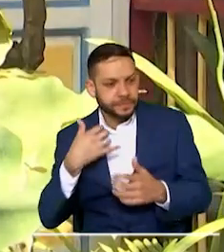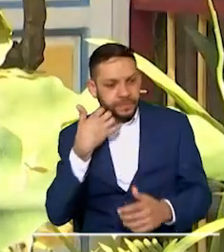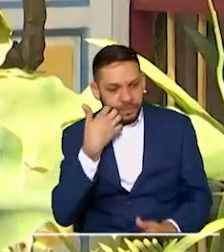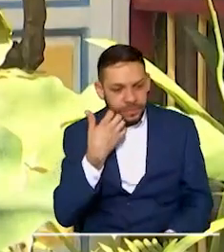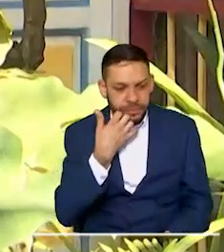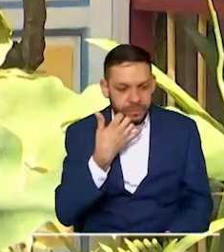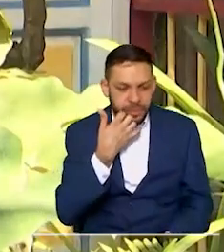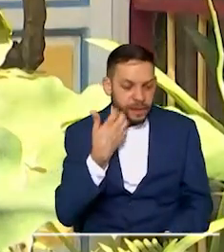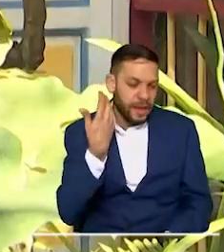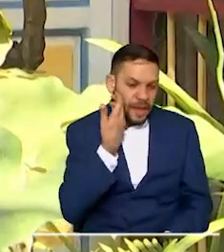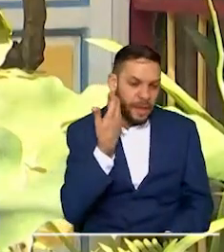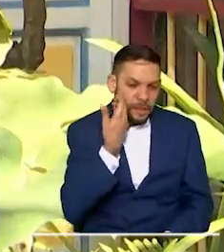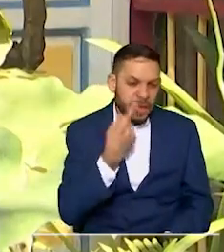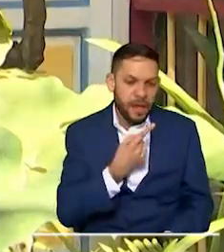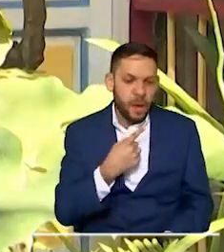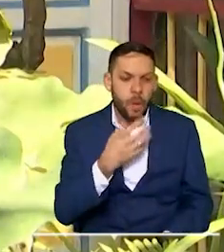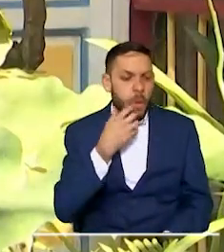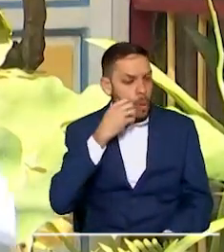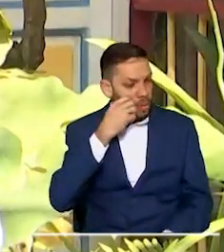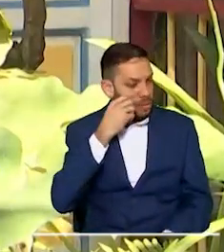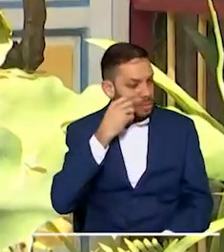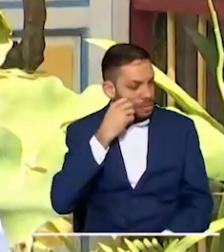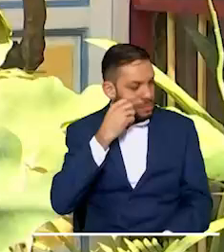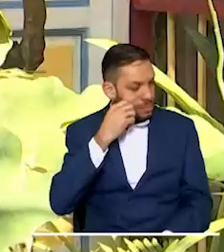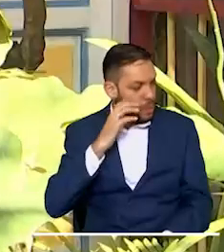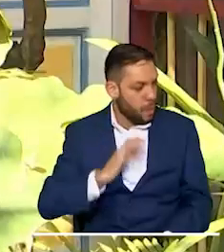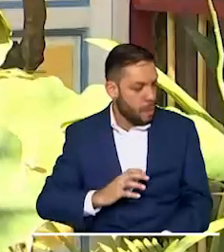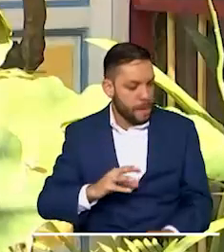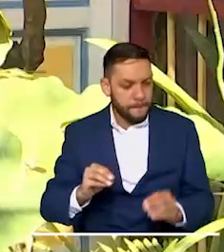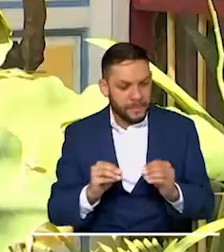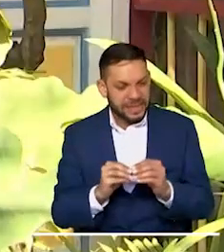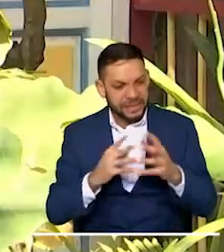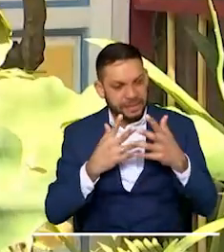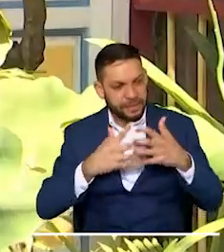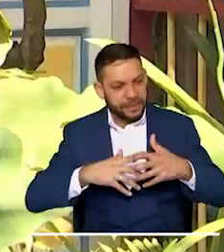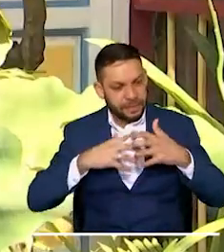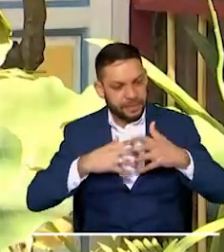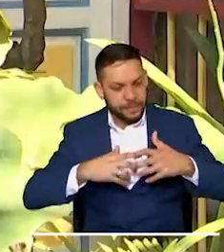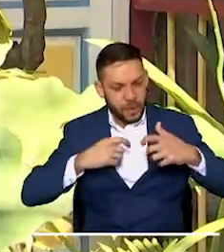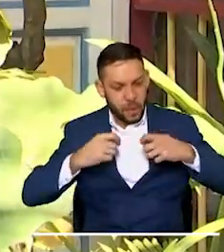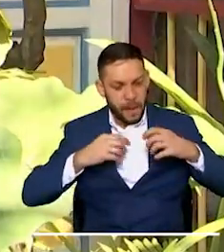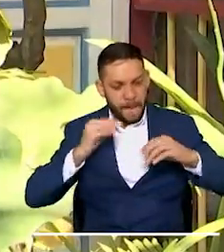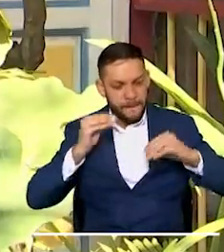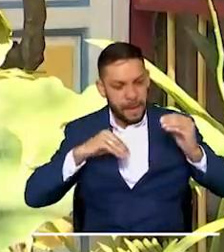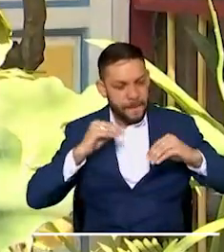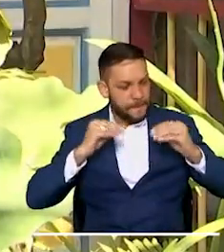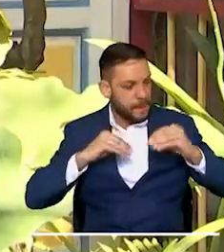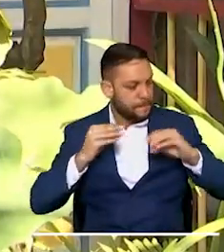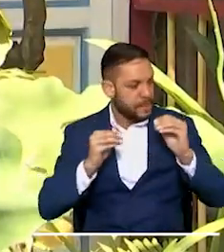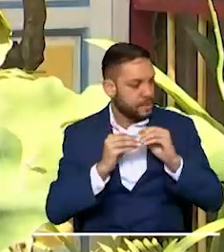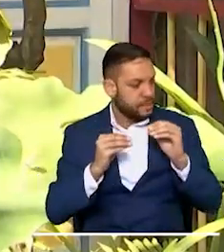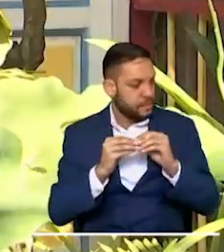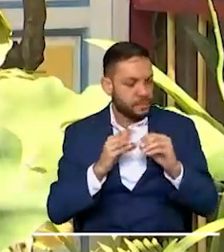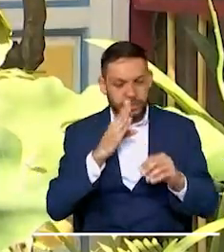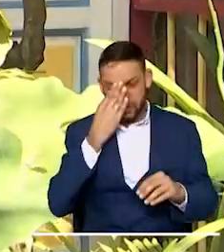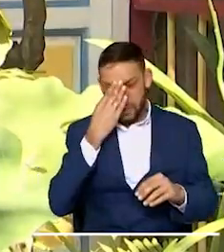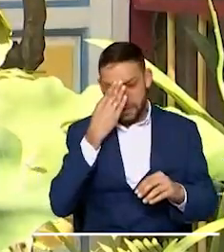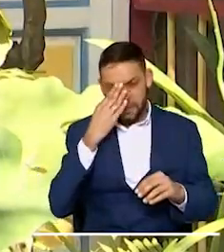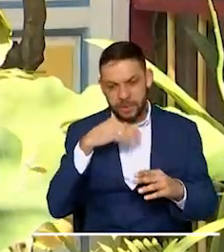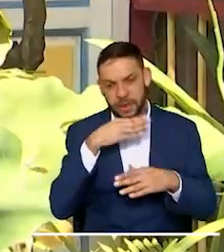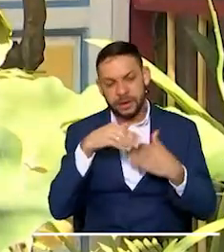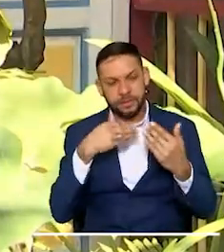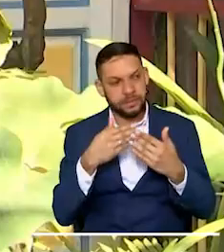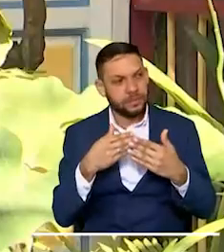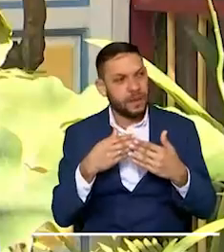hay subyacente que el cuerpo está saturando su capacidad de manejar esto? Esto lo sabemos a través de unos valores